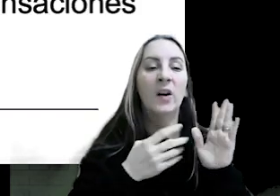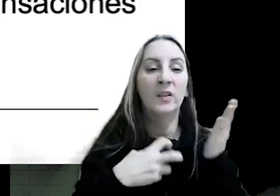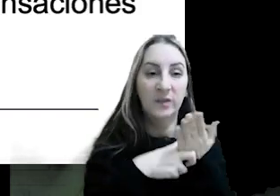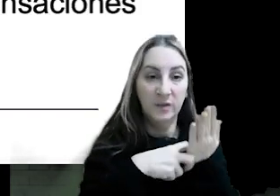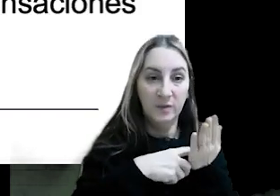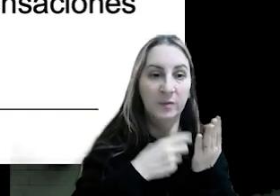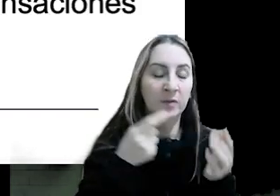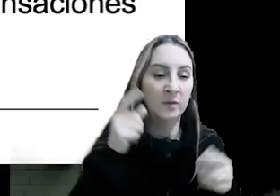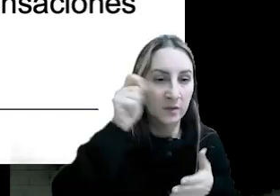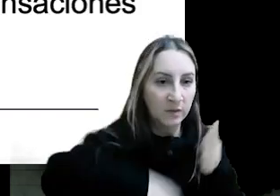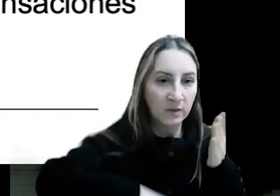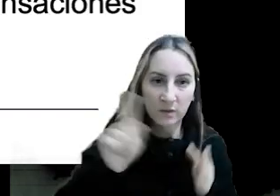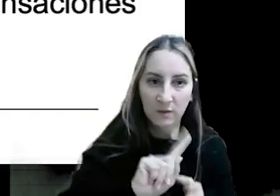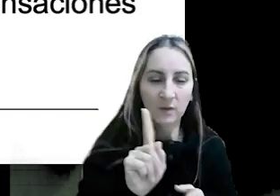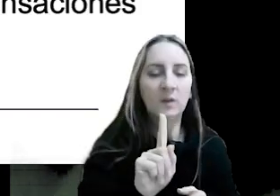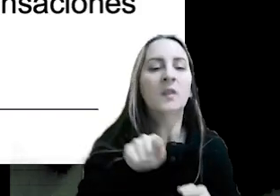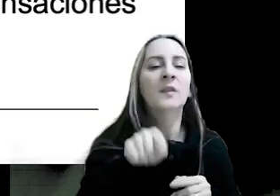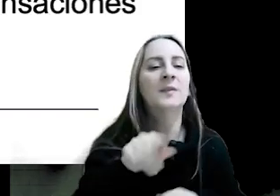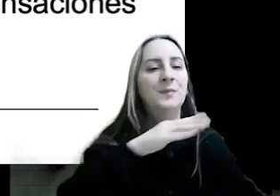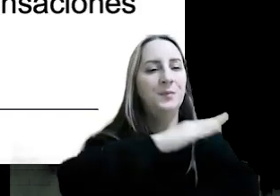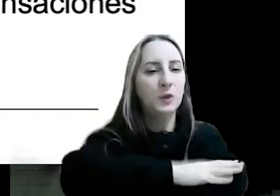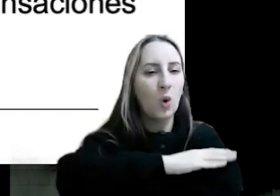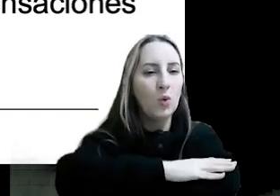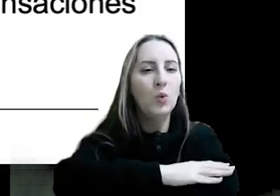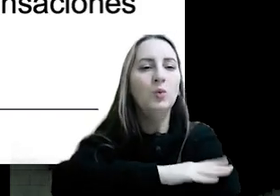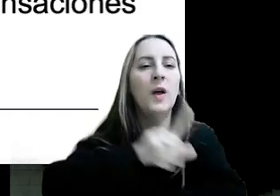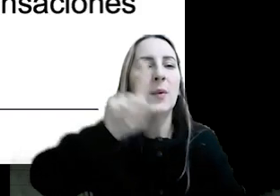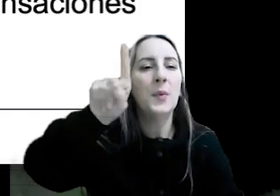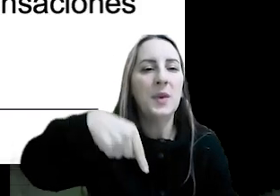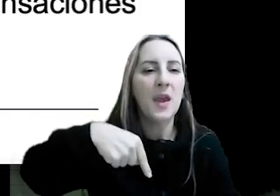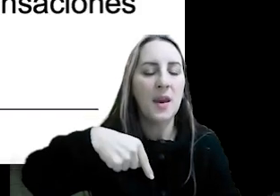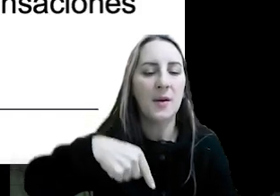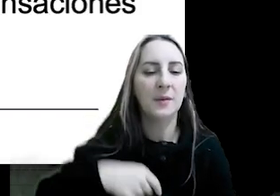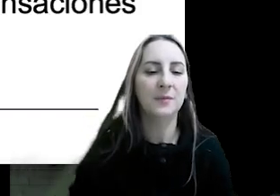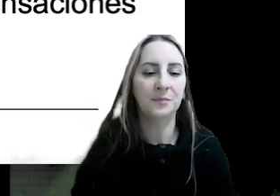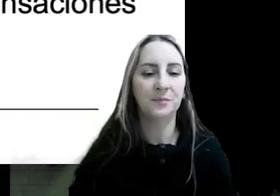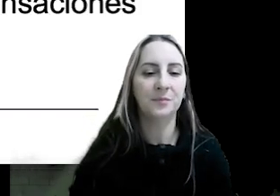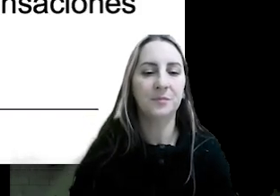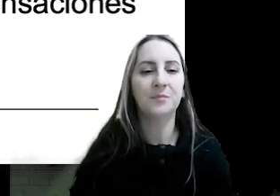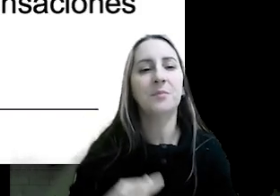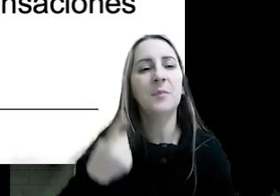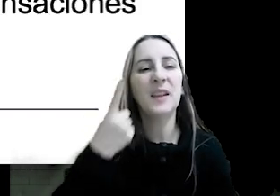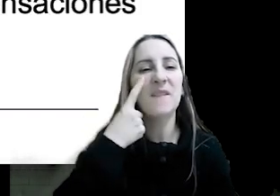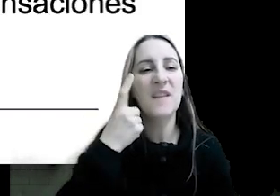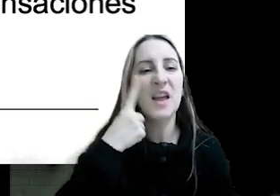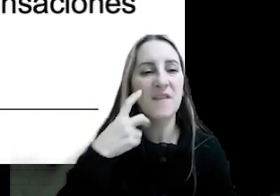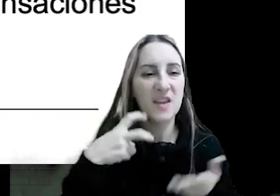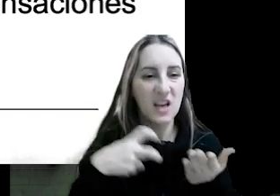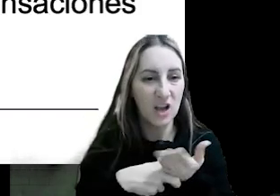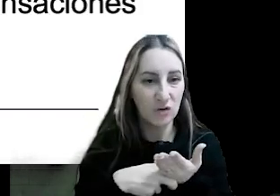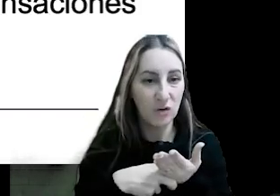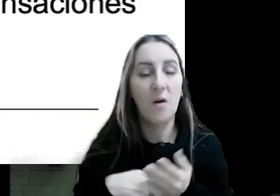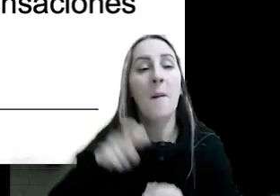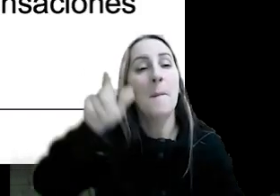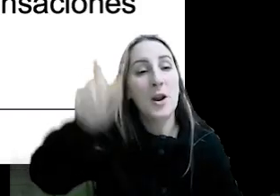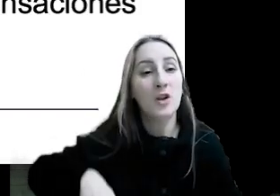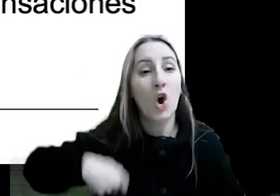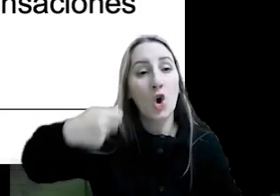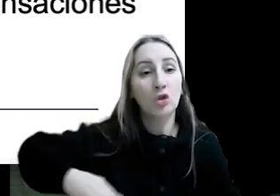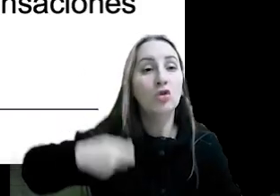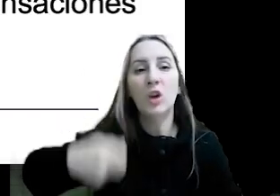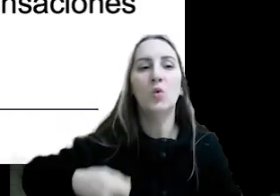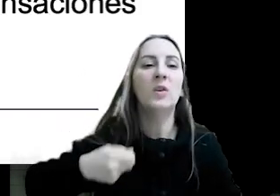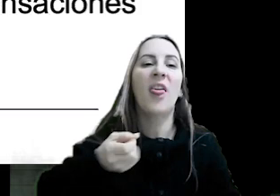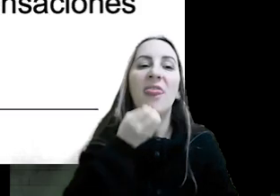esta conducta surgió en una verificación y el contribuyente rectifica todas las